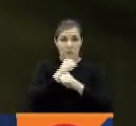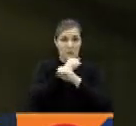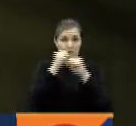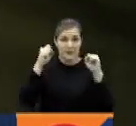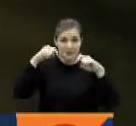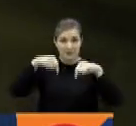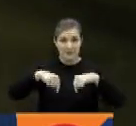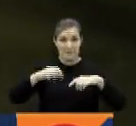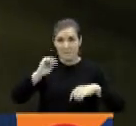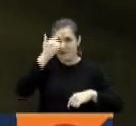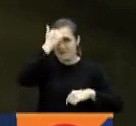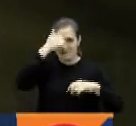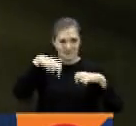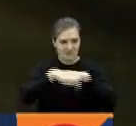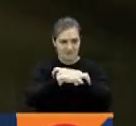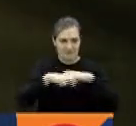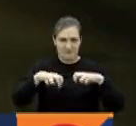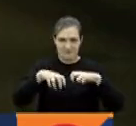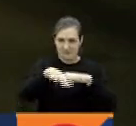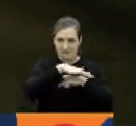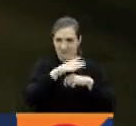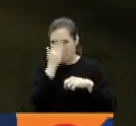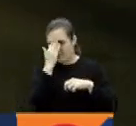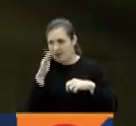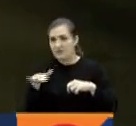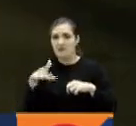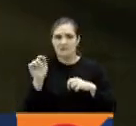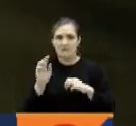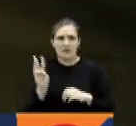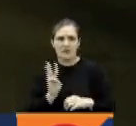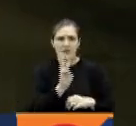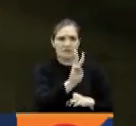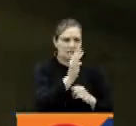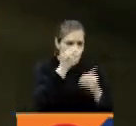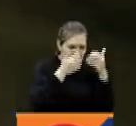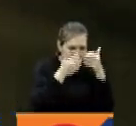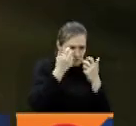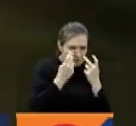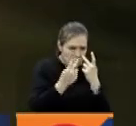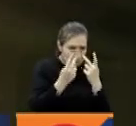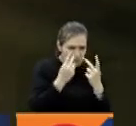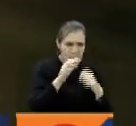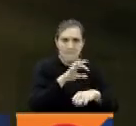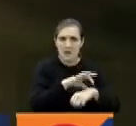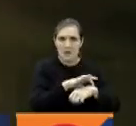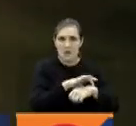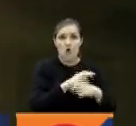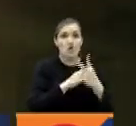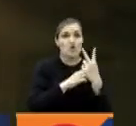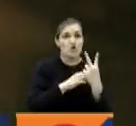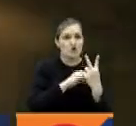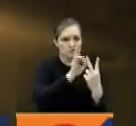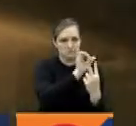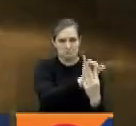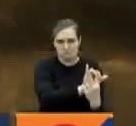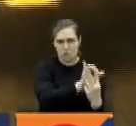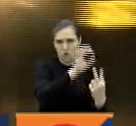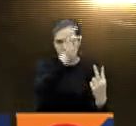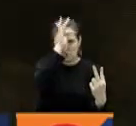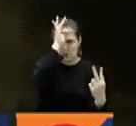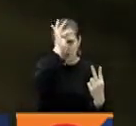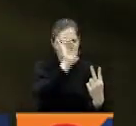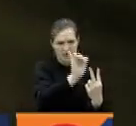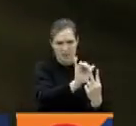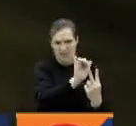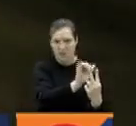al parque principal del municipio de Padilla, pues fueron valoradas médicamente. 2 permanecen en el centro asistencial, por fortuna para ellas su estado de